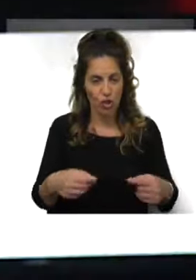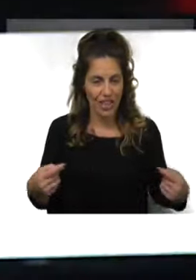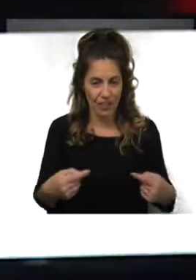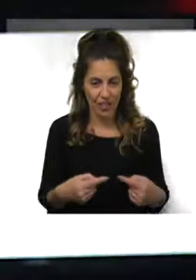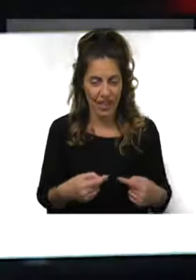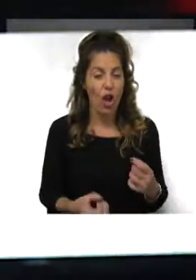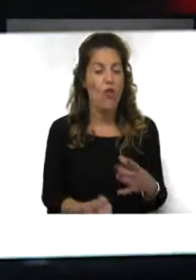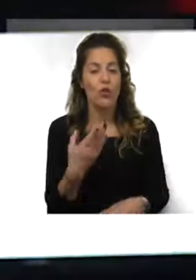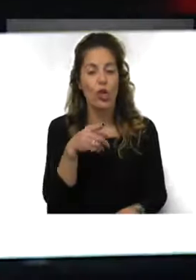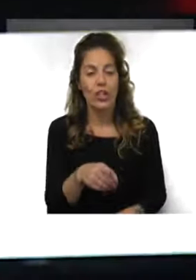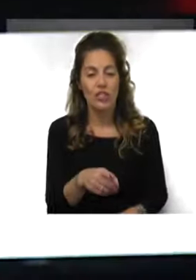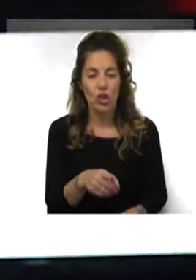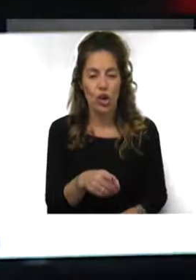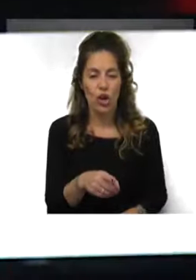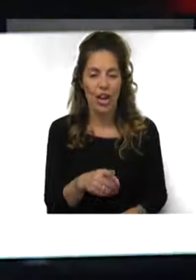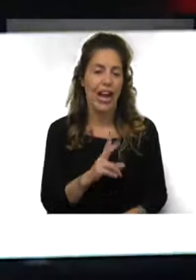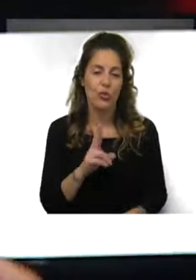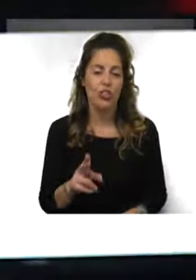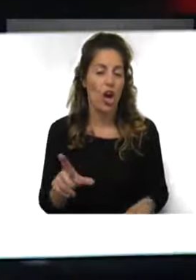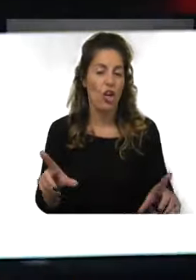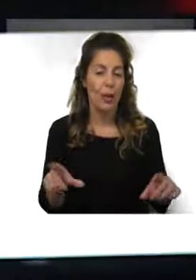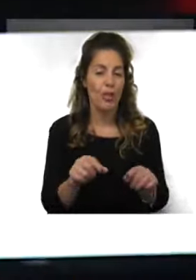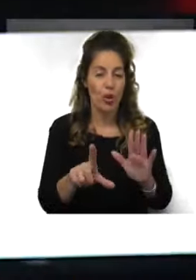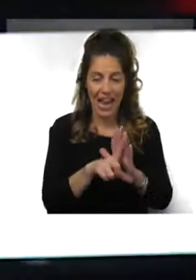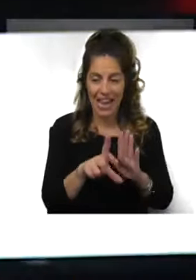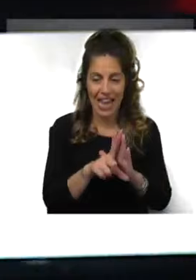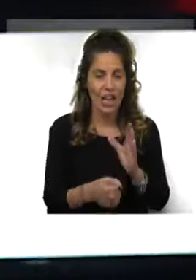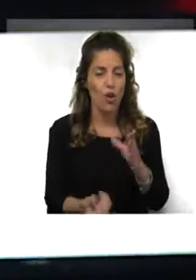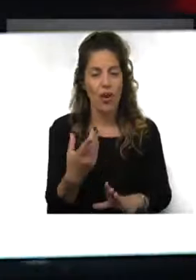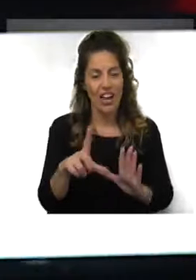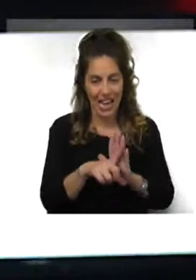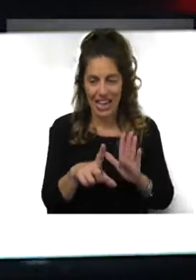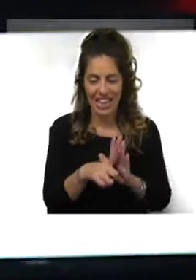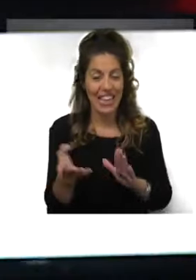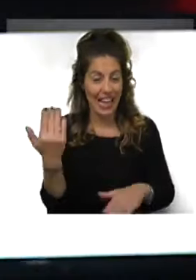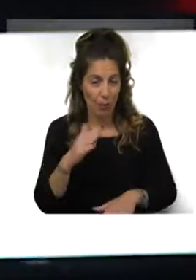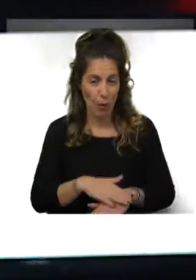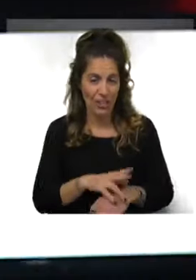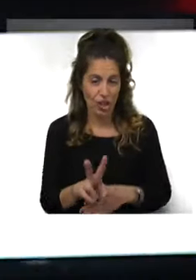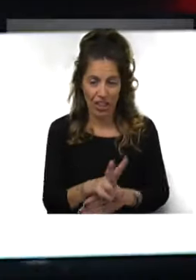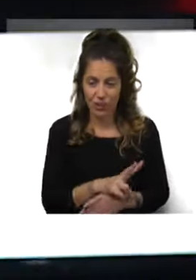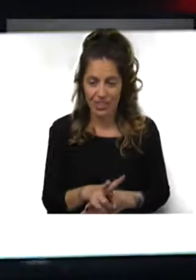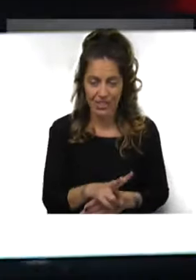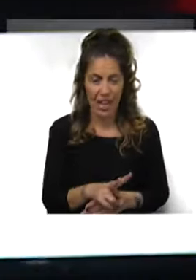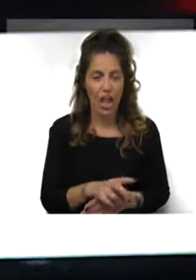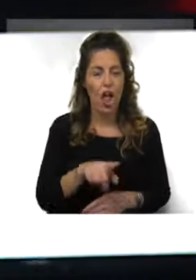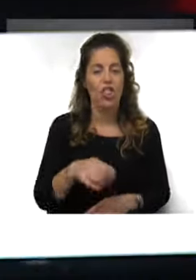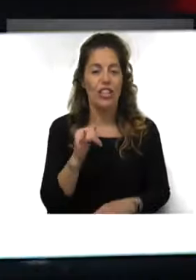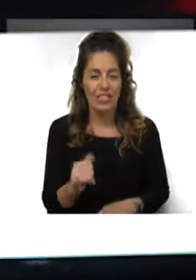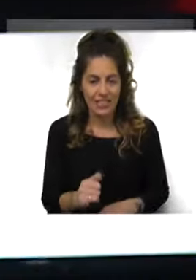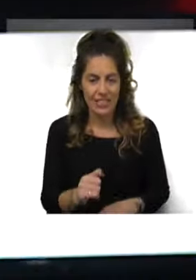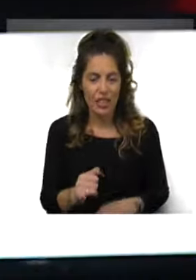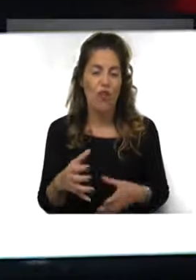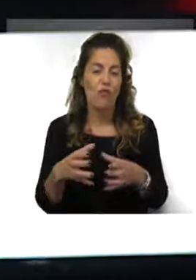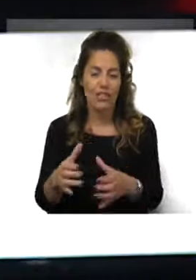fruto de eso la decisión digamos terminó una ley la ley la nueva Ley Orgánica En aquel momento de defensa en donde si sí fuerzas